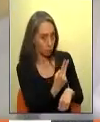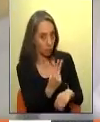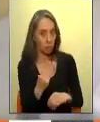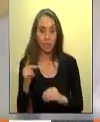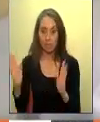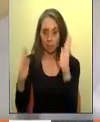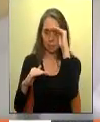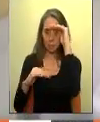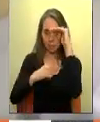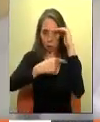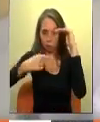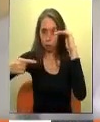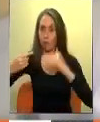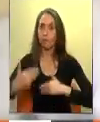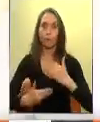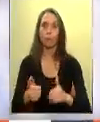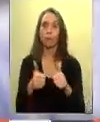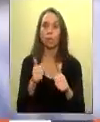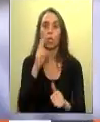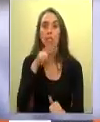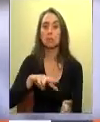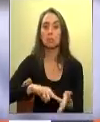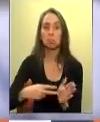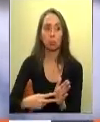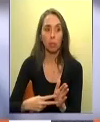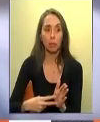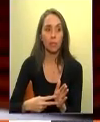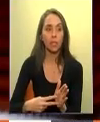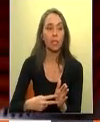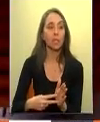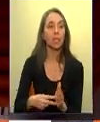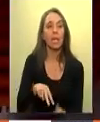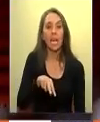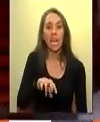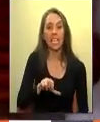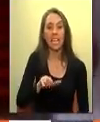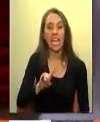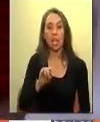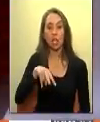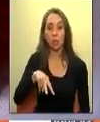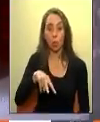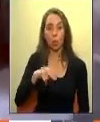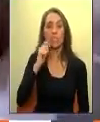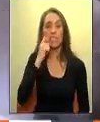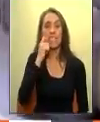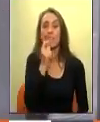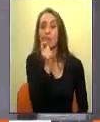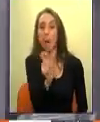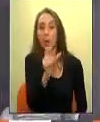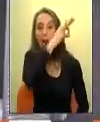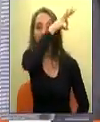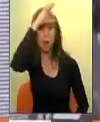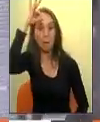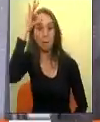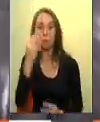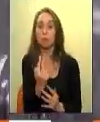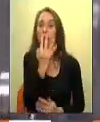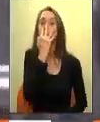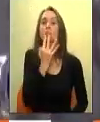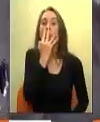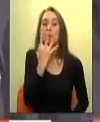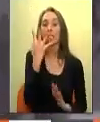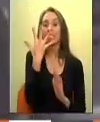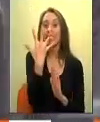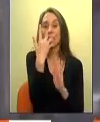funcionamiento sin ningún inconveniente. Neyun, palabra que mapudungún significa respirar, es el resultado de casi 5 meses de pruebas